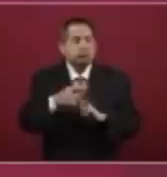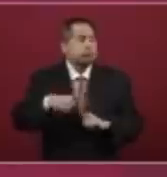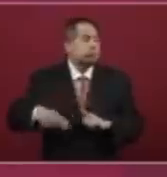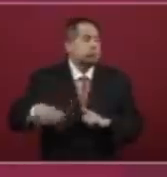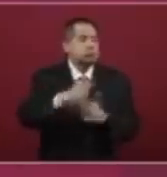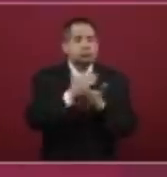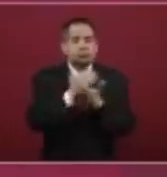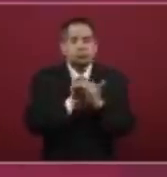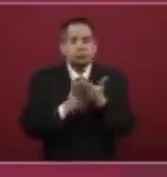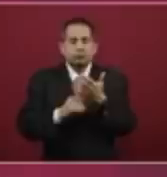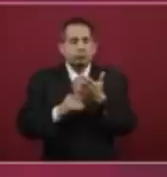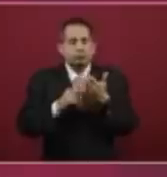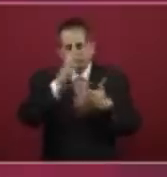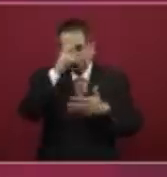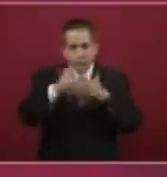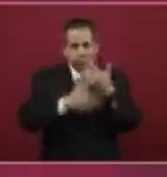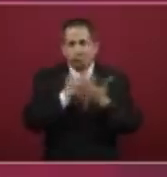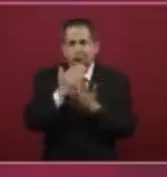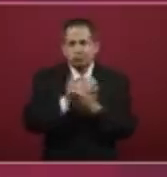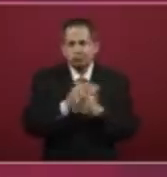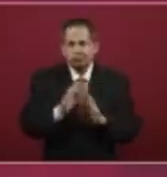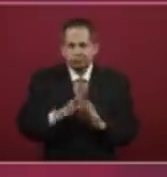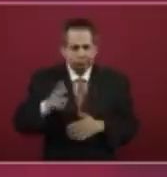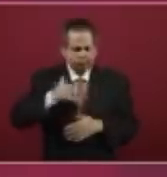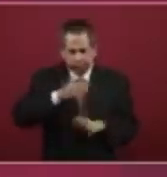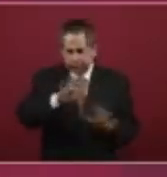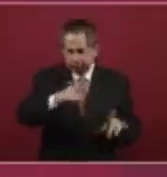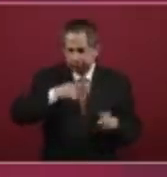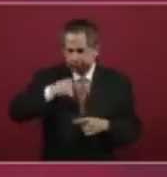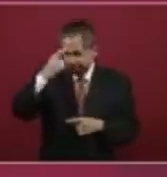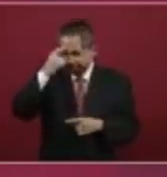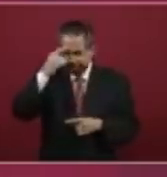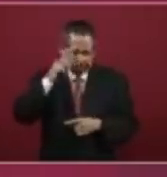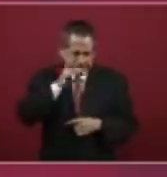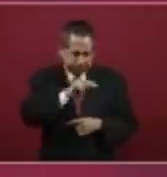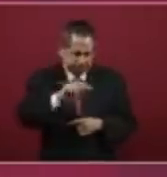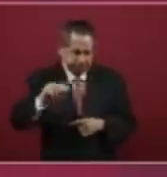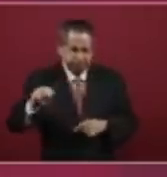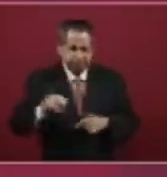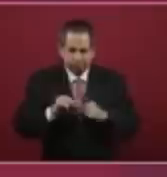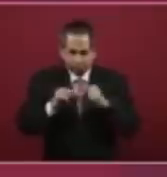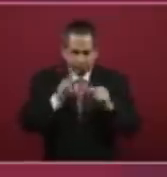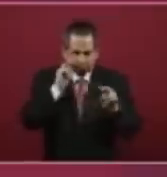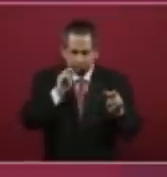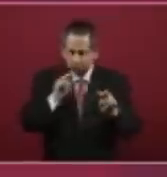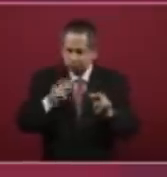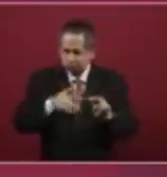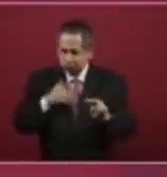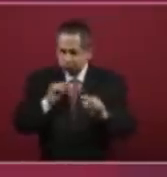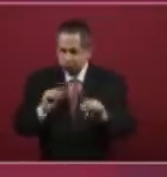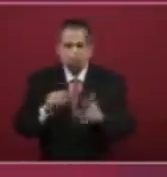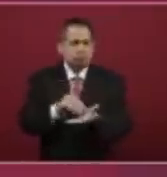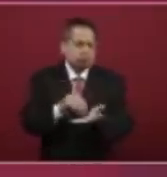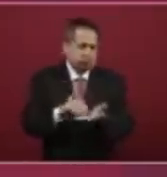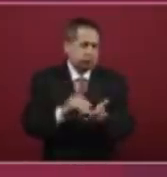la violencia. Ya lo estoy percibiendo, poco